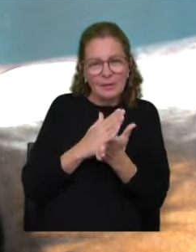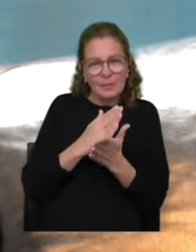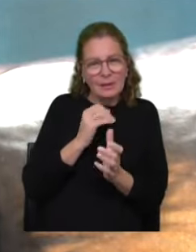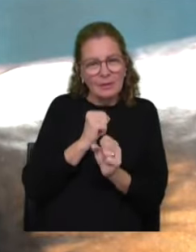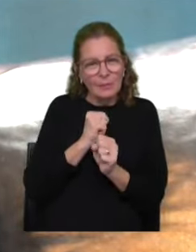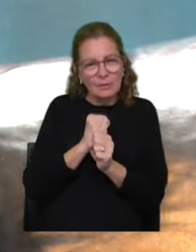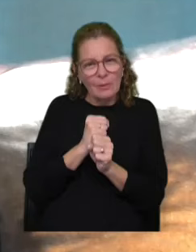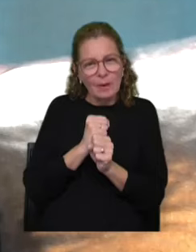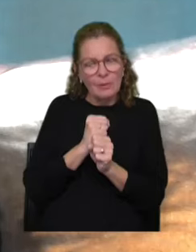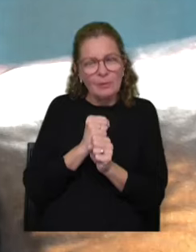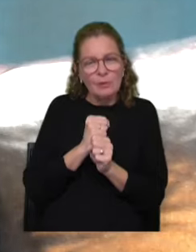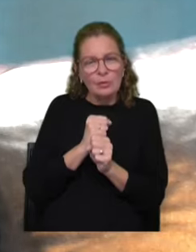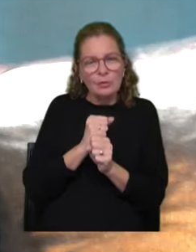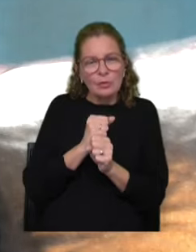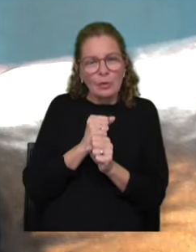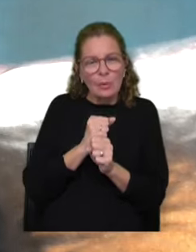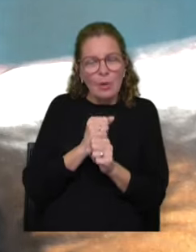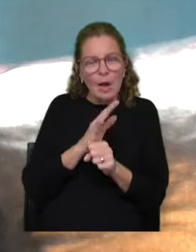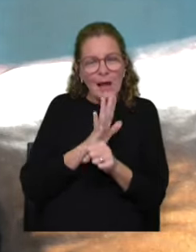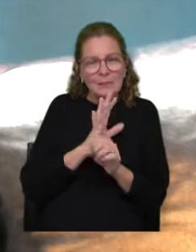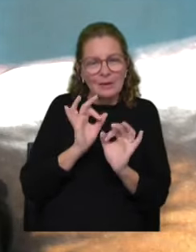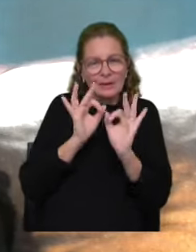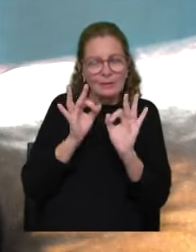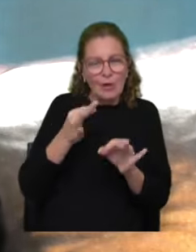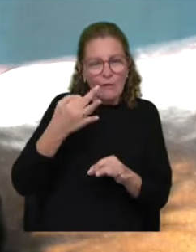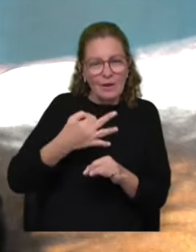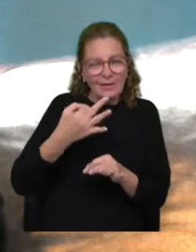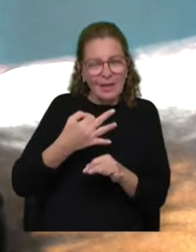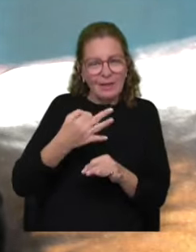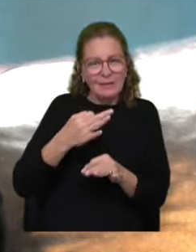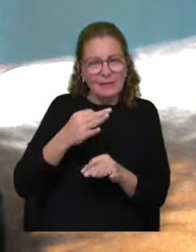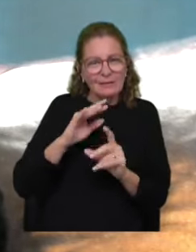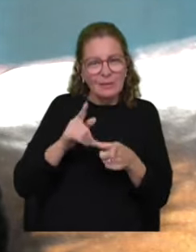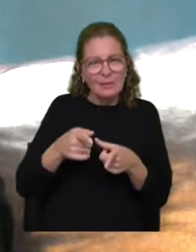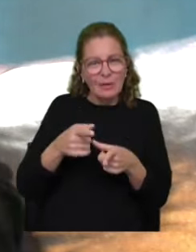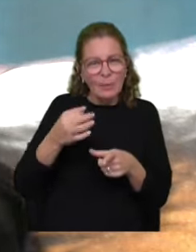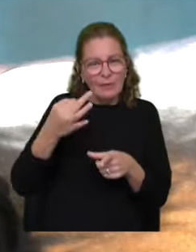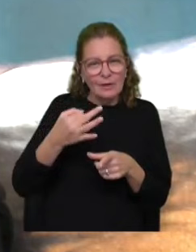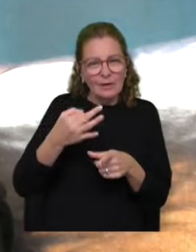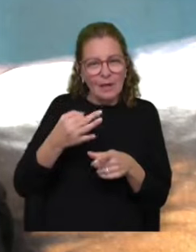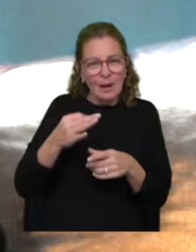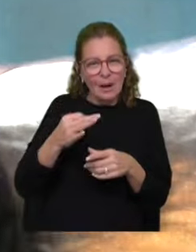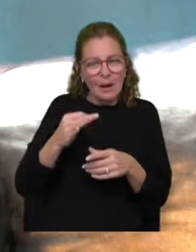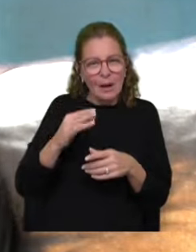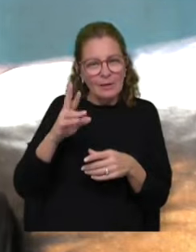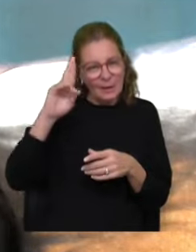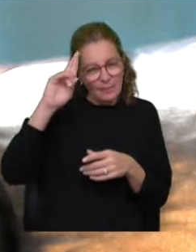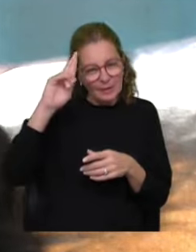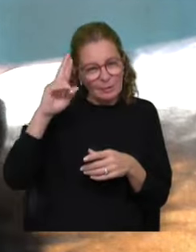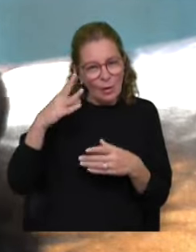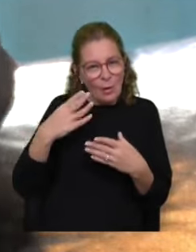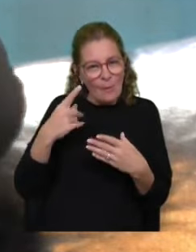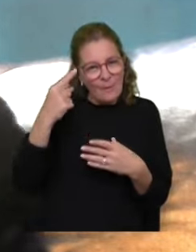trabaje como todo lo que se tiene que trabajar en el arte para que llegue con la verdad y con verdadero compromiso desde el punto de